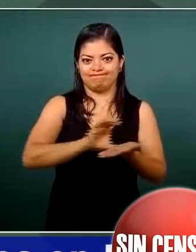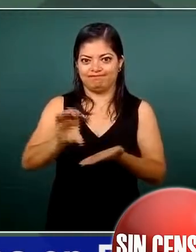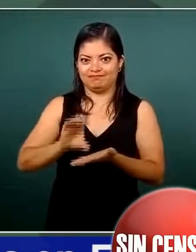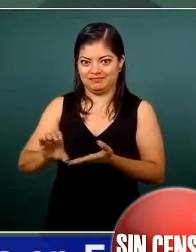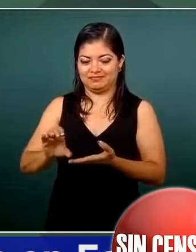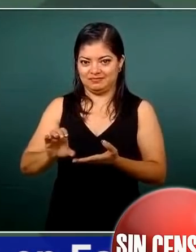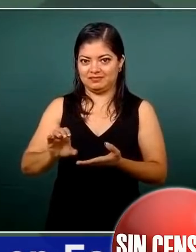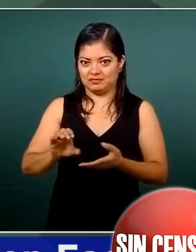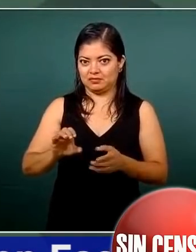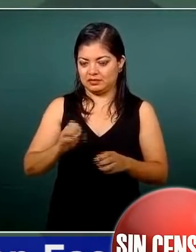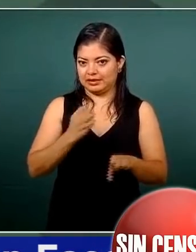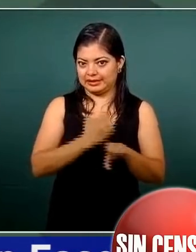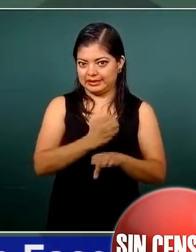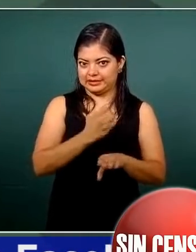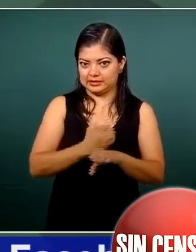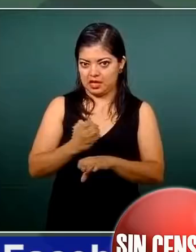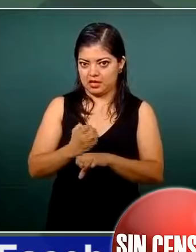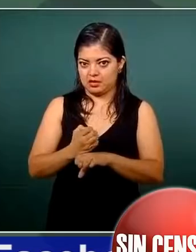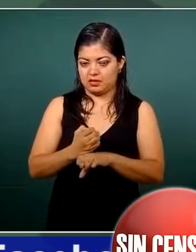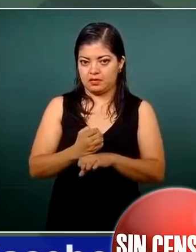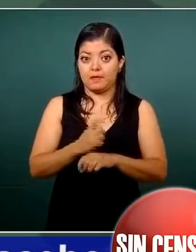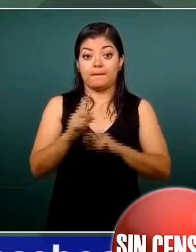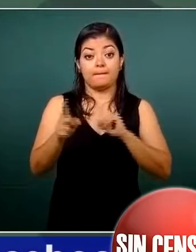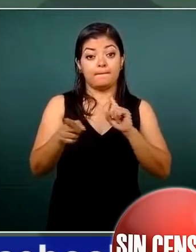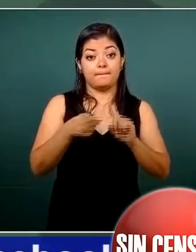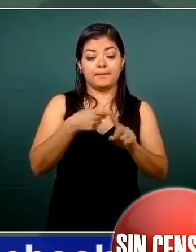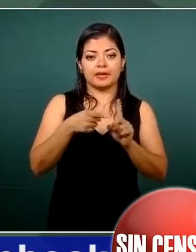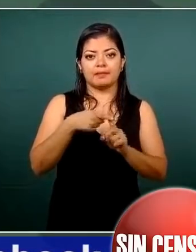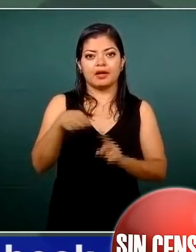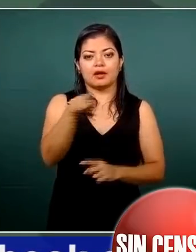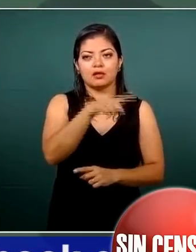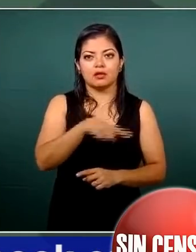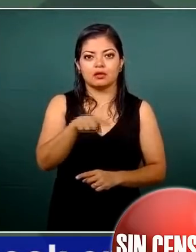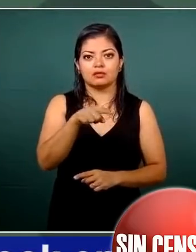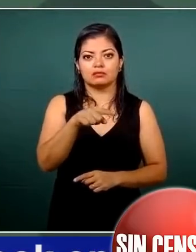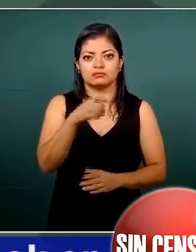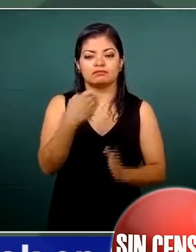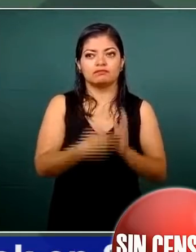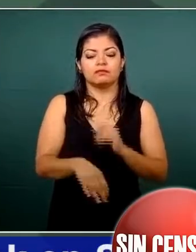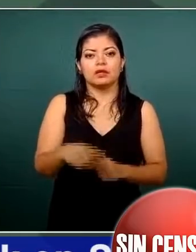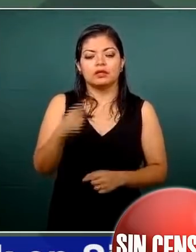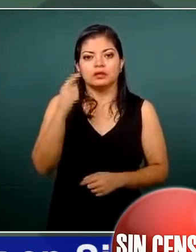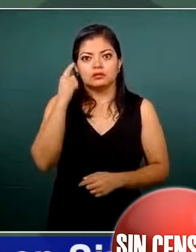que tomar en consideración que